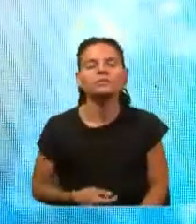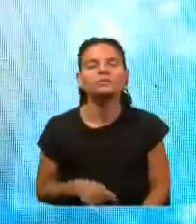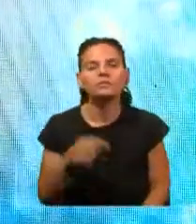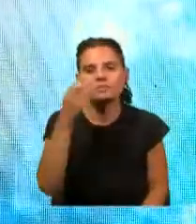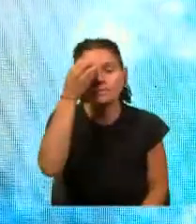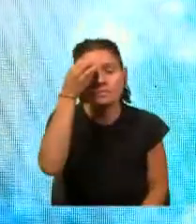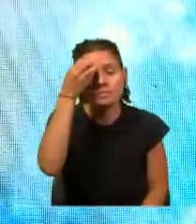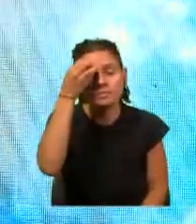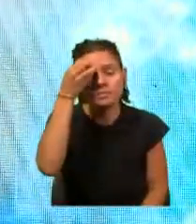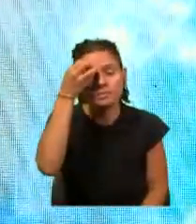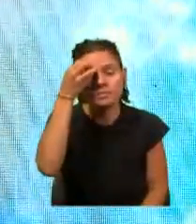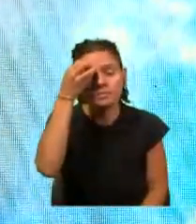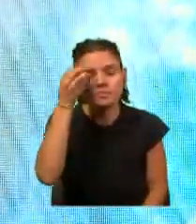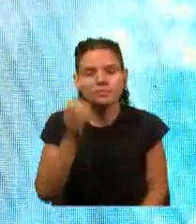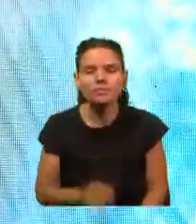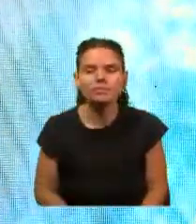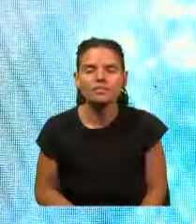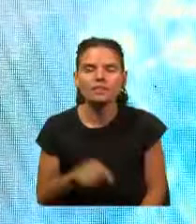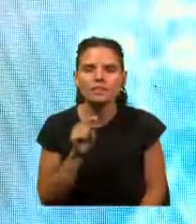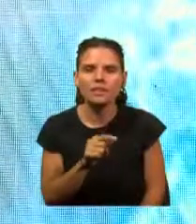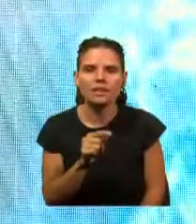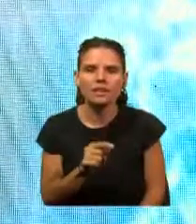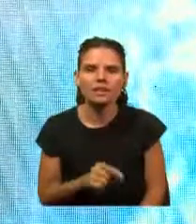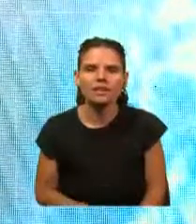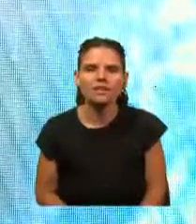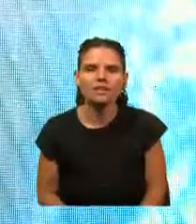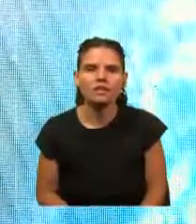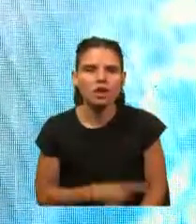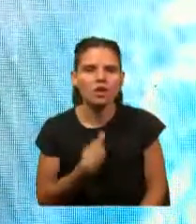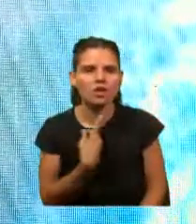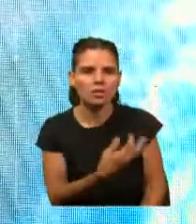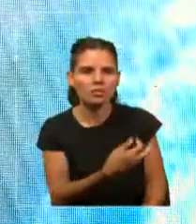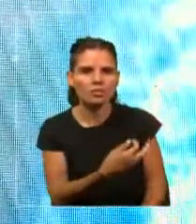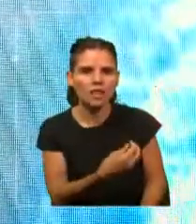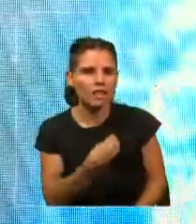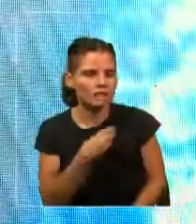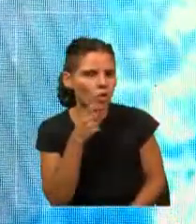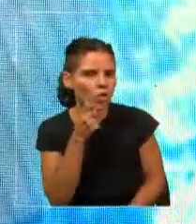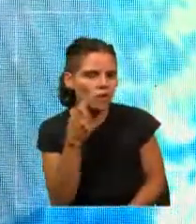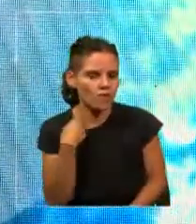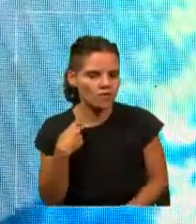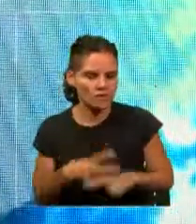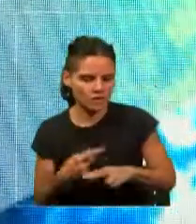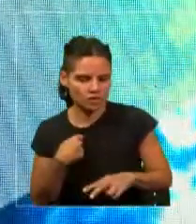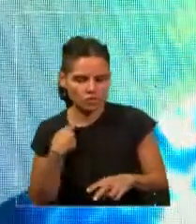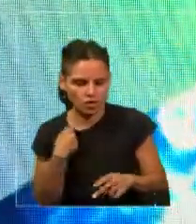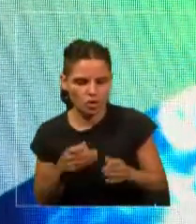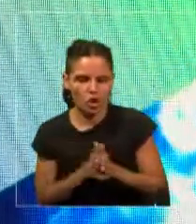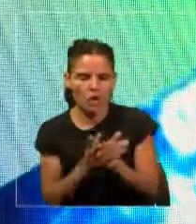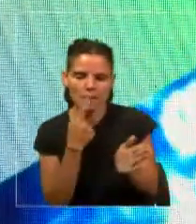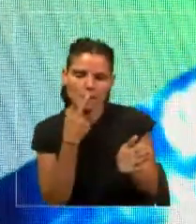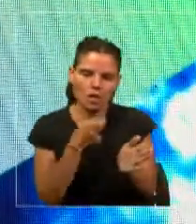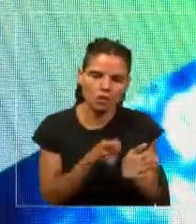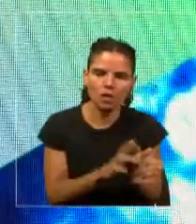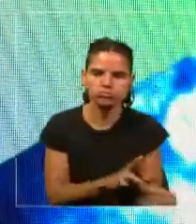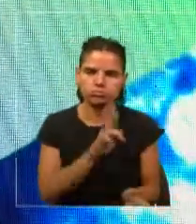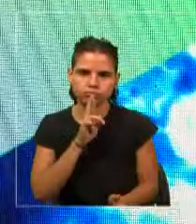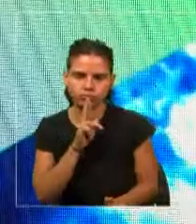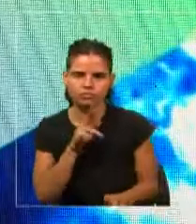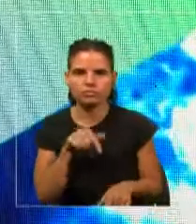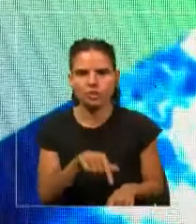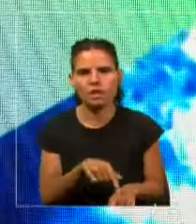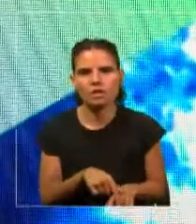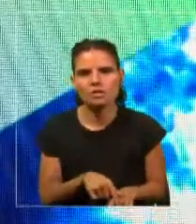enunciaban constantemente las acciones que teníamos que emprender. En general, se suponía ser